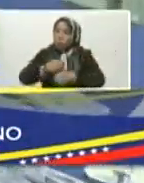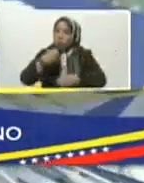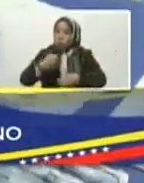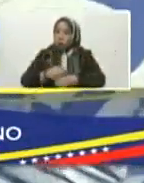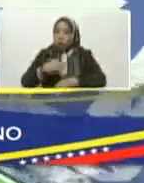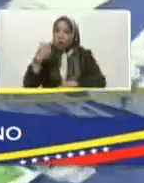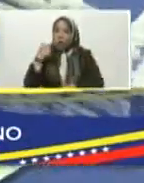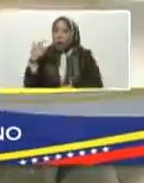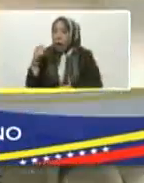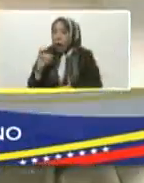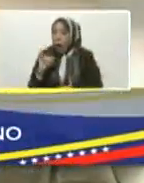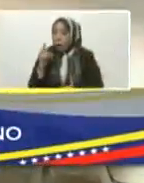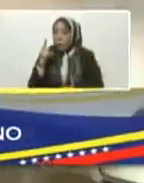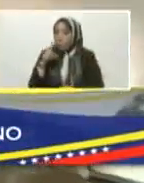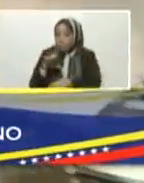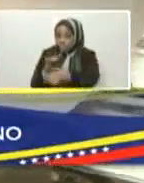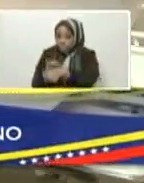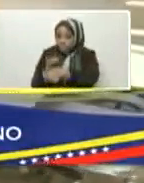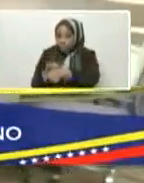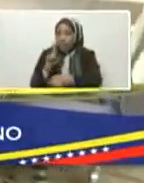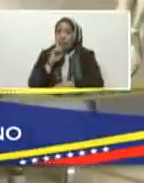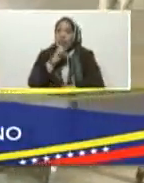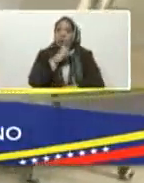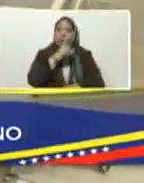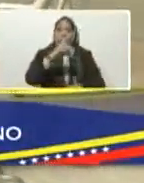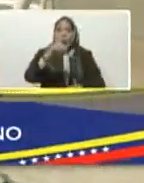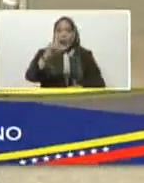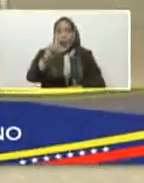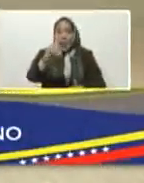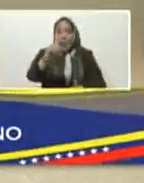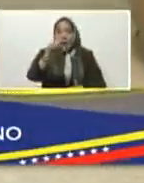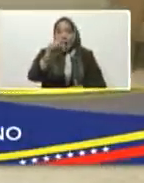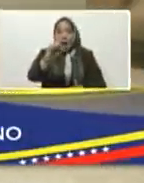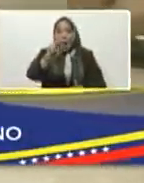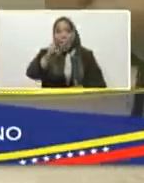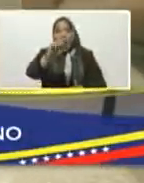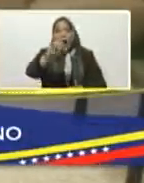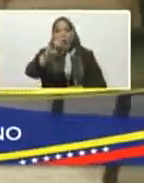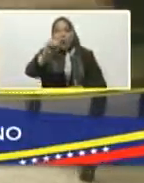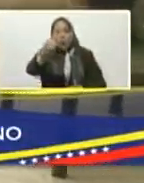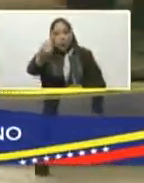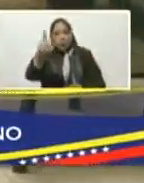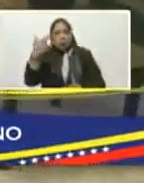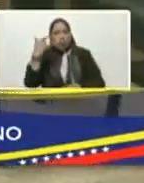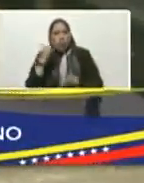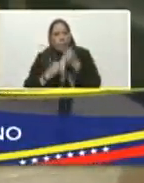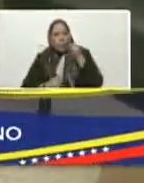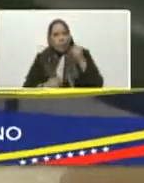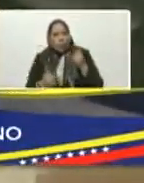Tremarias, que es el cirujano de aquí del hospital. Tremarias, mira, Tremarias, ¿ese apellido dónde viene?